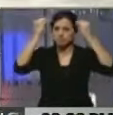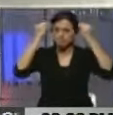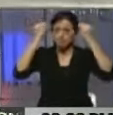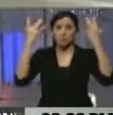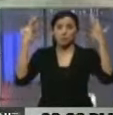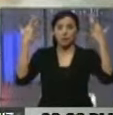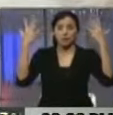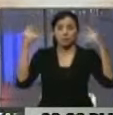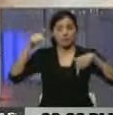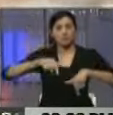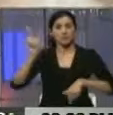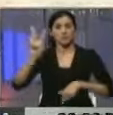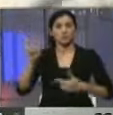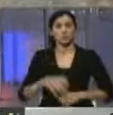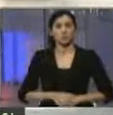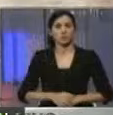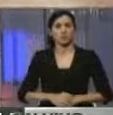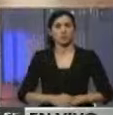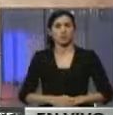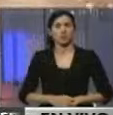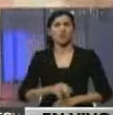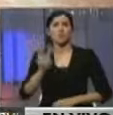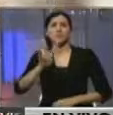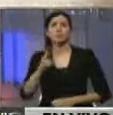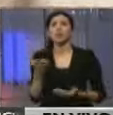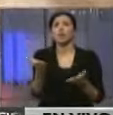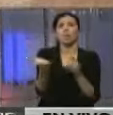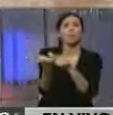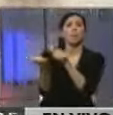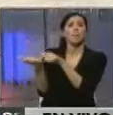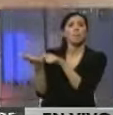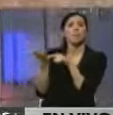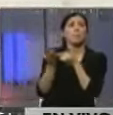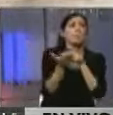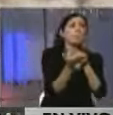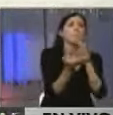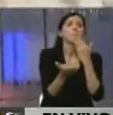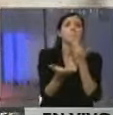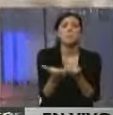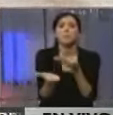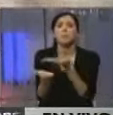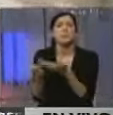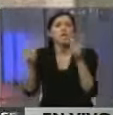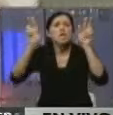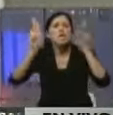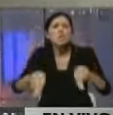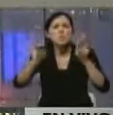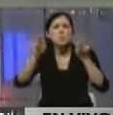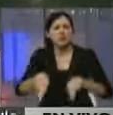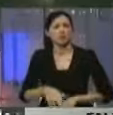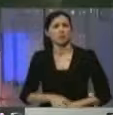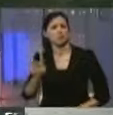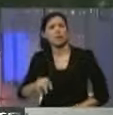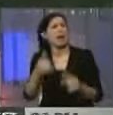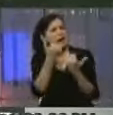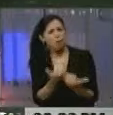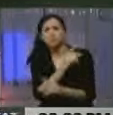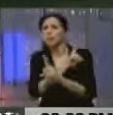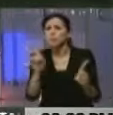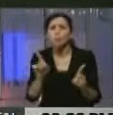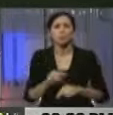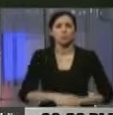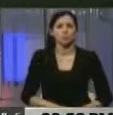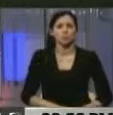manos propias. Venezuela no es un país de mendigos. No lo ha sido y menos lo va a hacer ahora. Venezuela es un país de hombres y